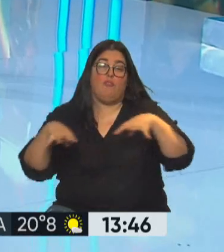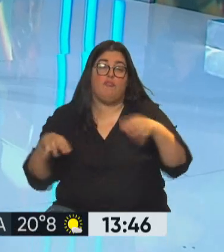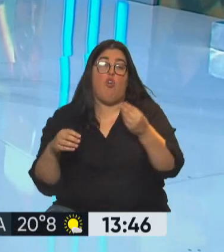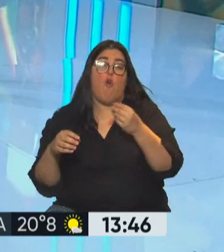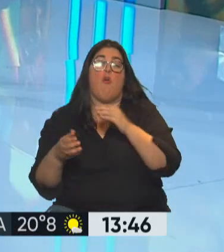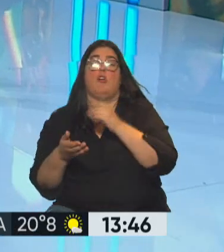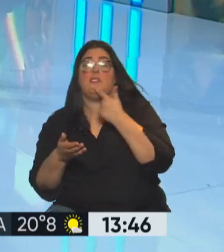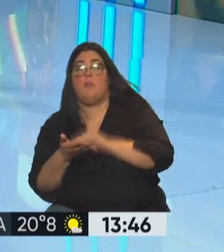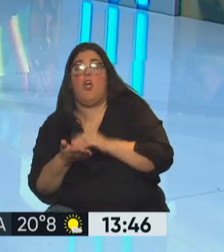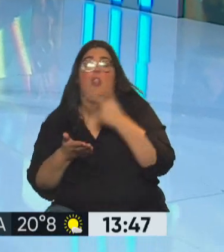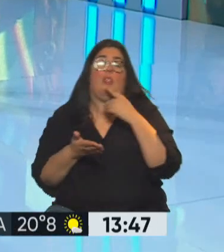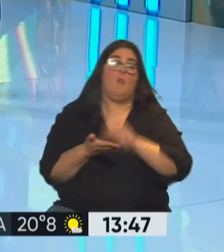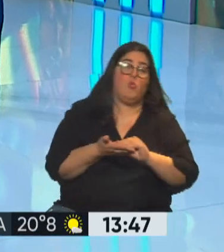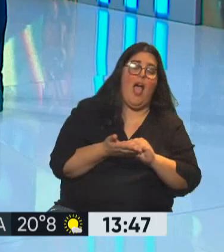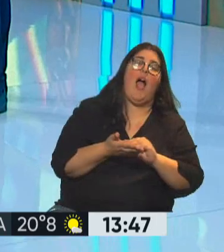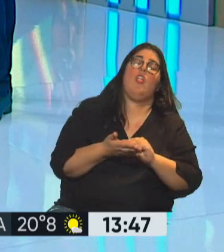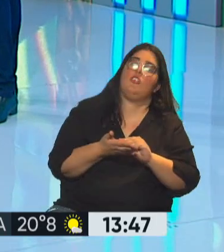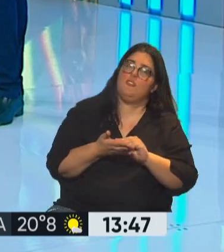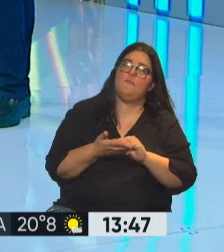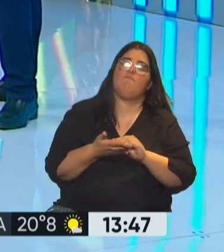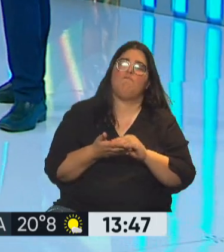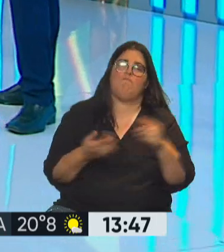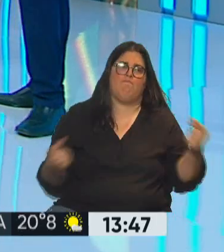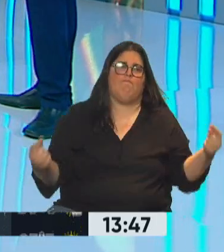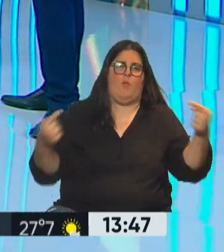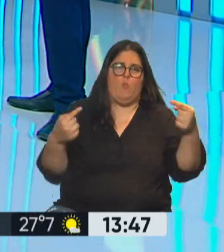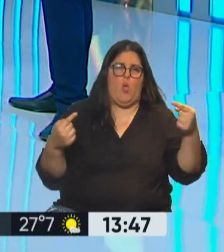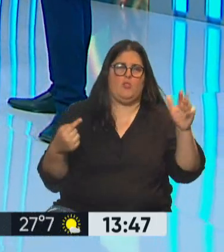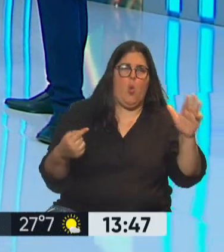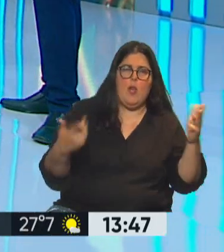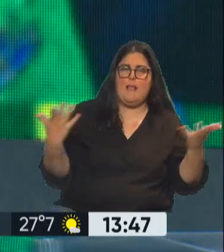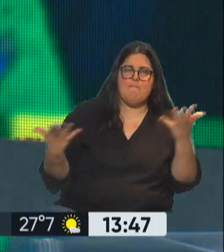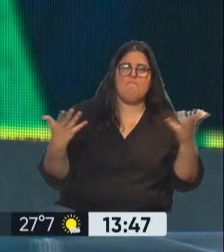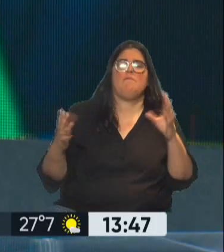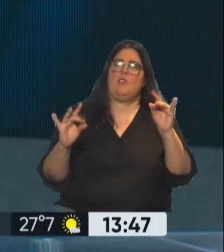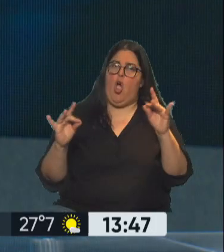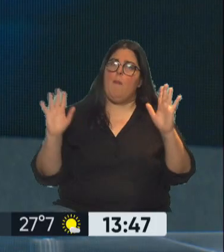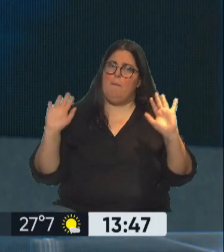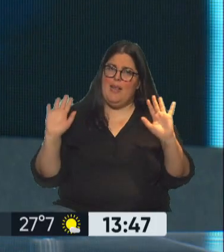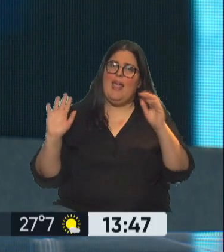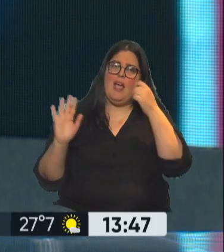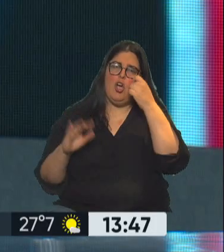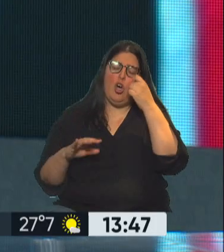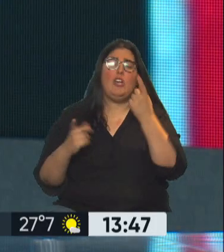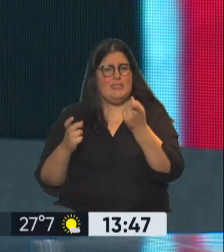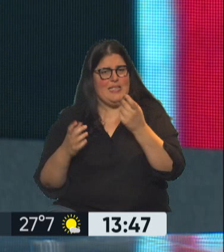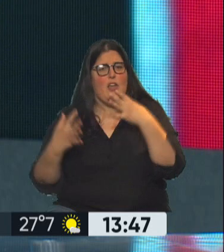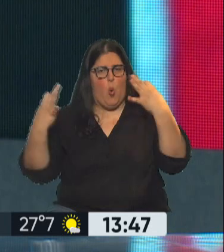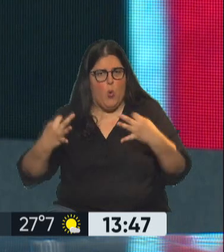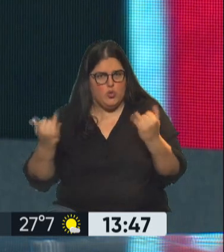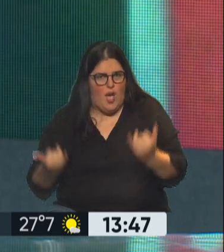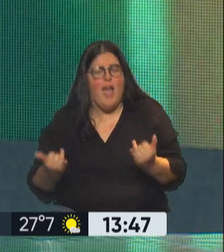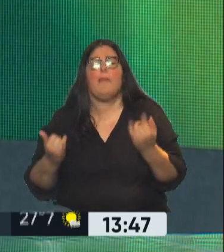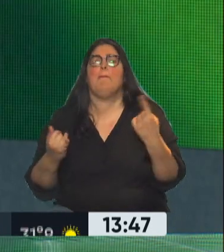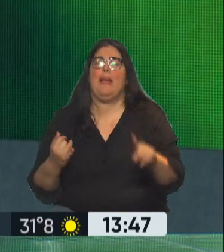instante, bueno, va a ser complejo tal vez avanzar en ese sentido, lo cual no significa que no sea necesario y justo, pero creo que